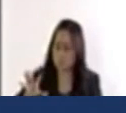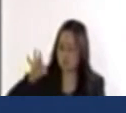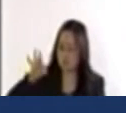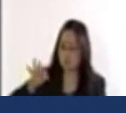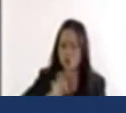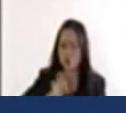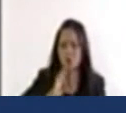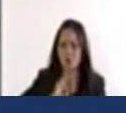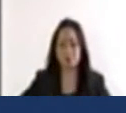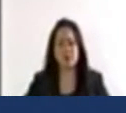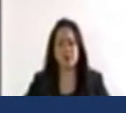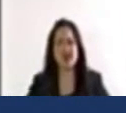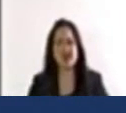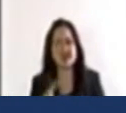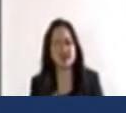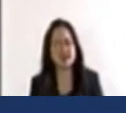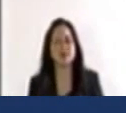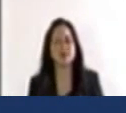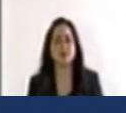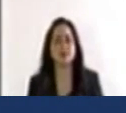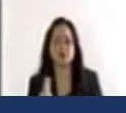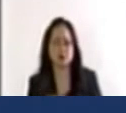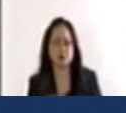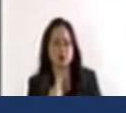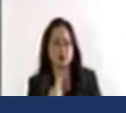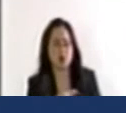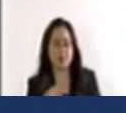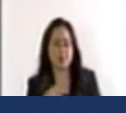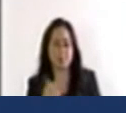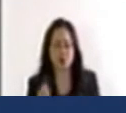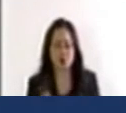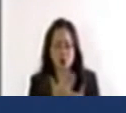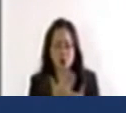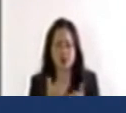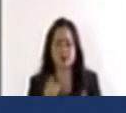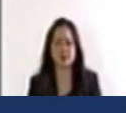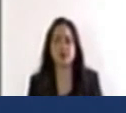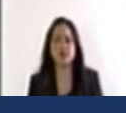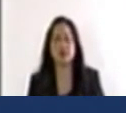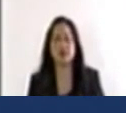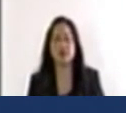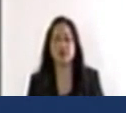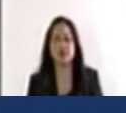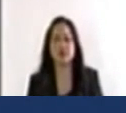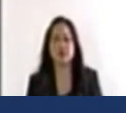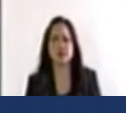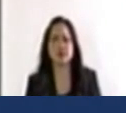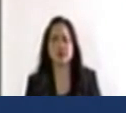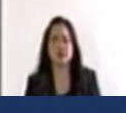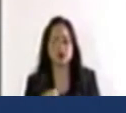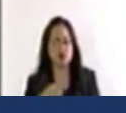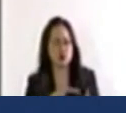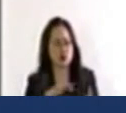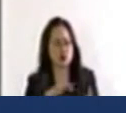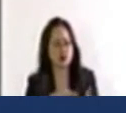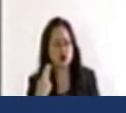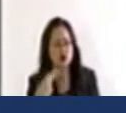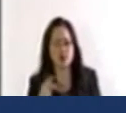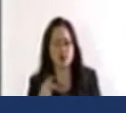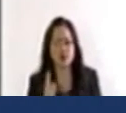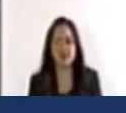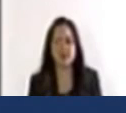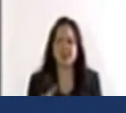no va a ser un proceso sencillo, Eduardo, porque obviamente aquí tenemos primero que trabajar en las leyes secundarias, en